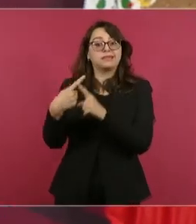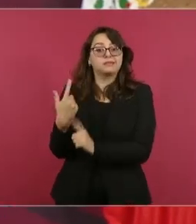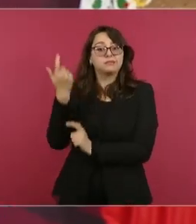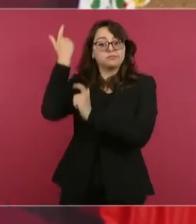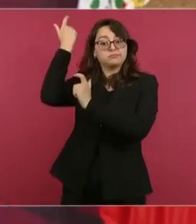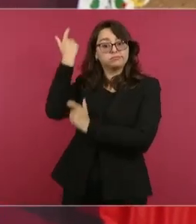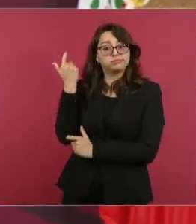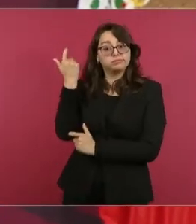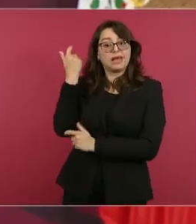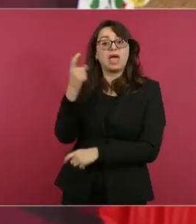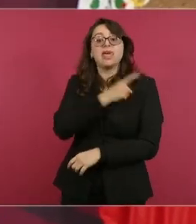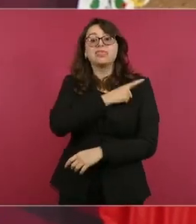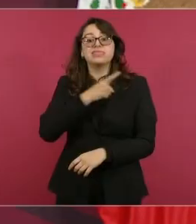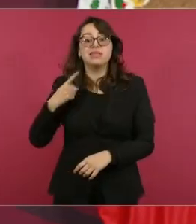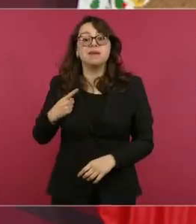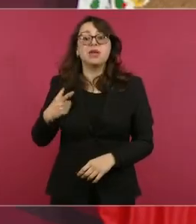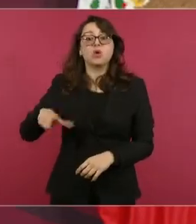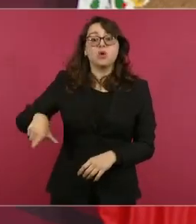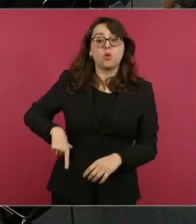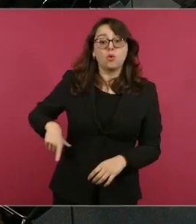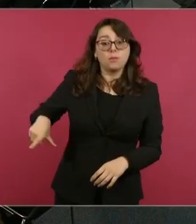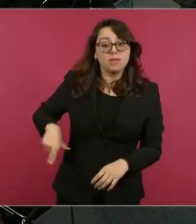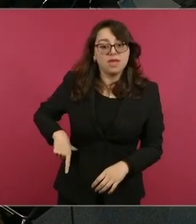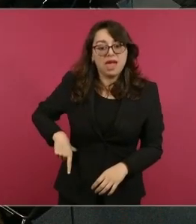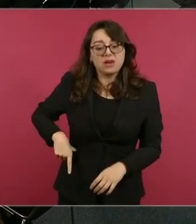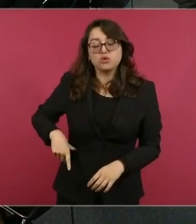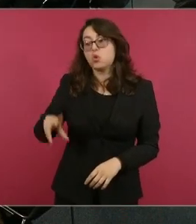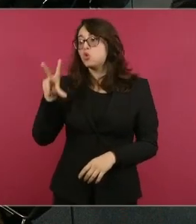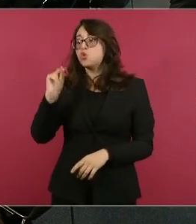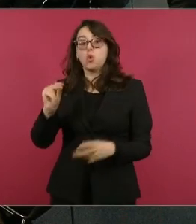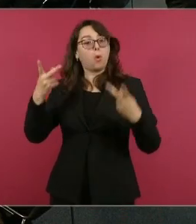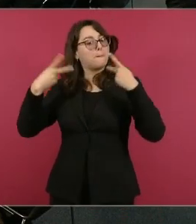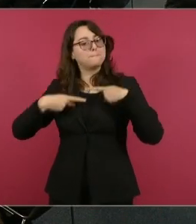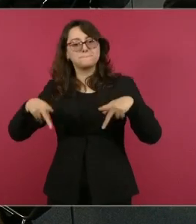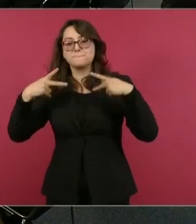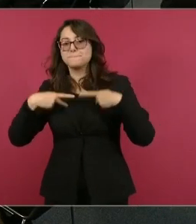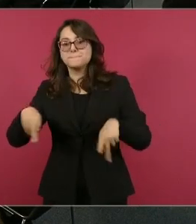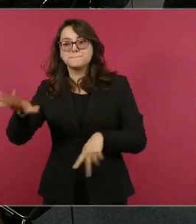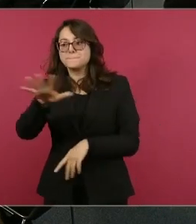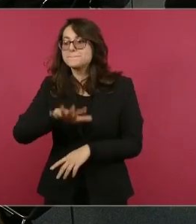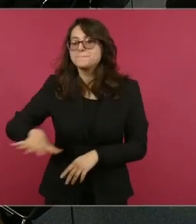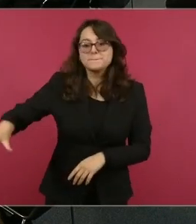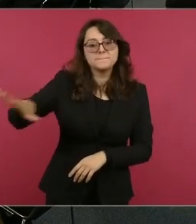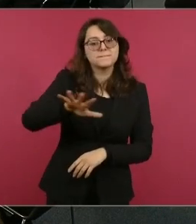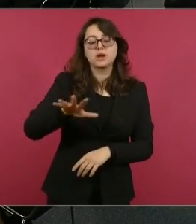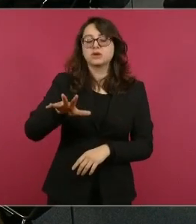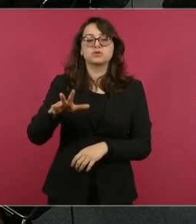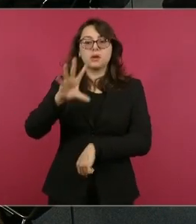tenga que organizar para defenderse. Eso no se debe de permitir.